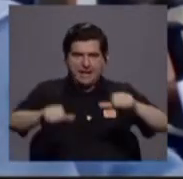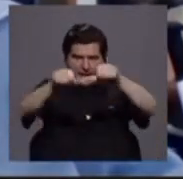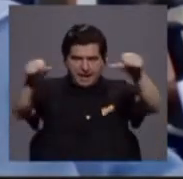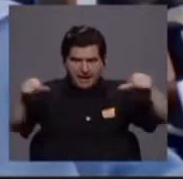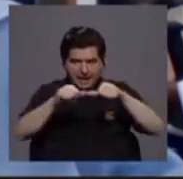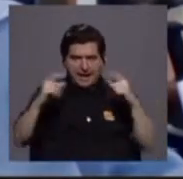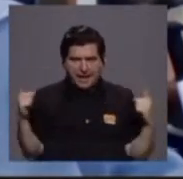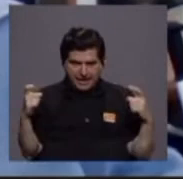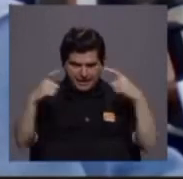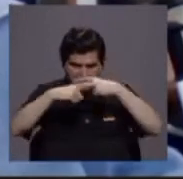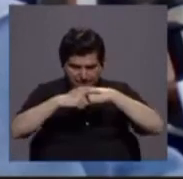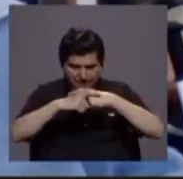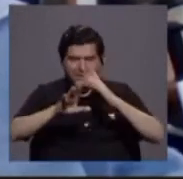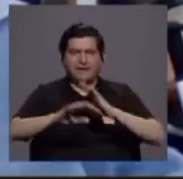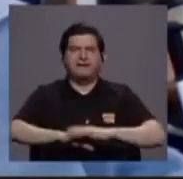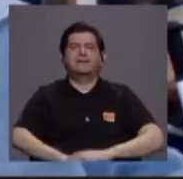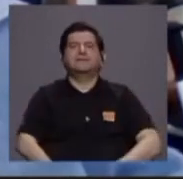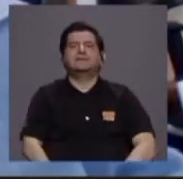la complejidad,